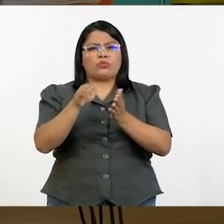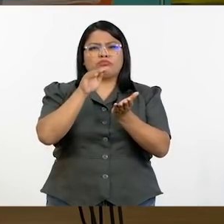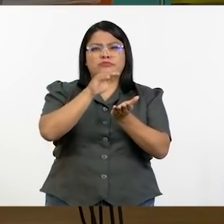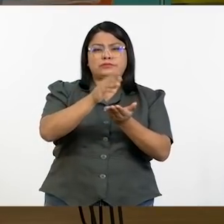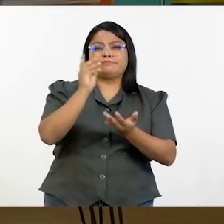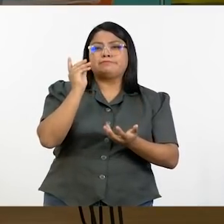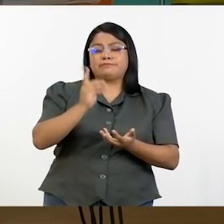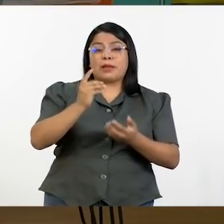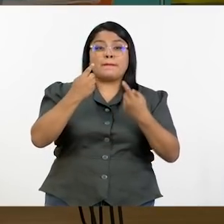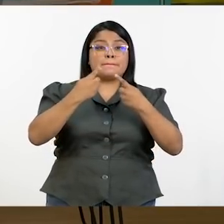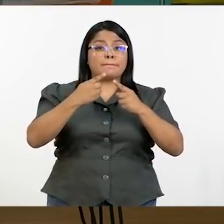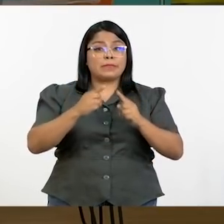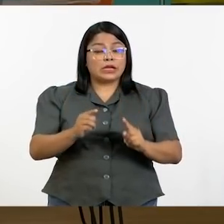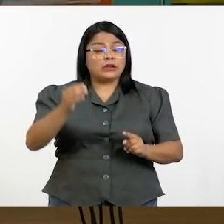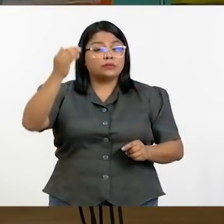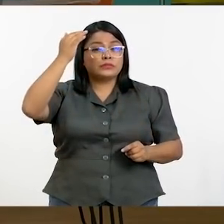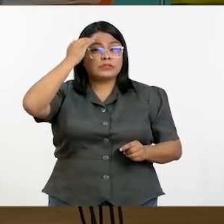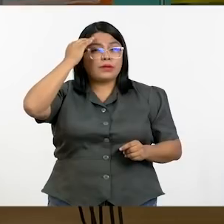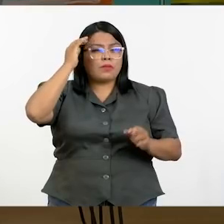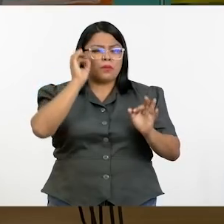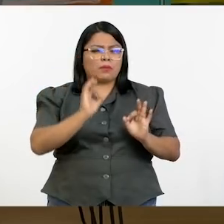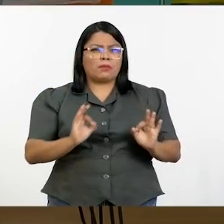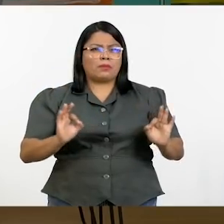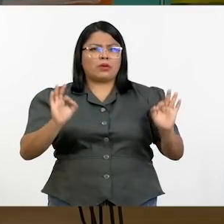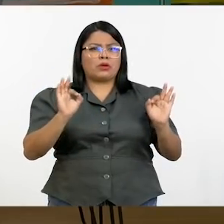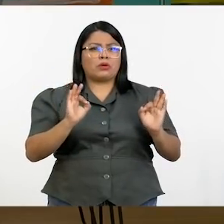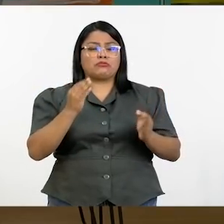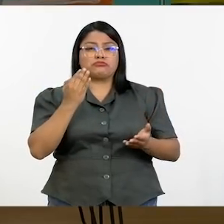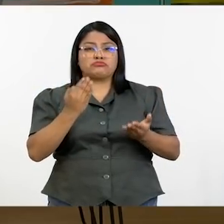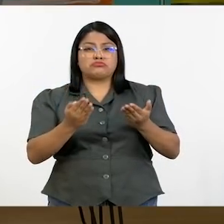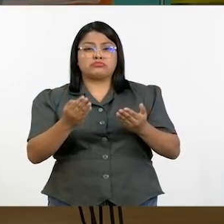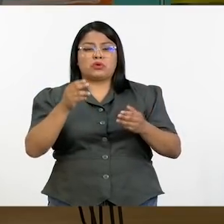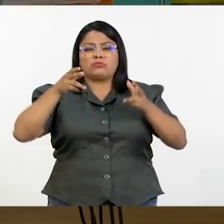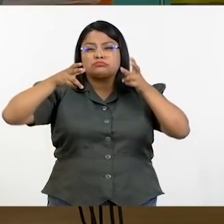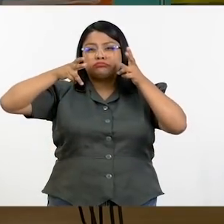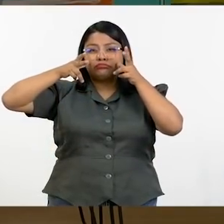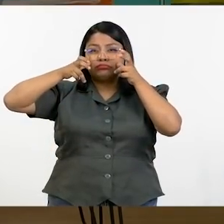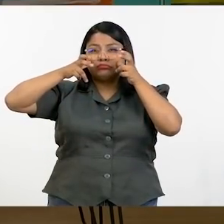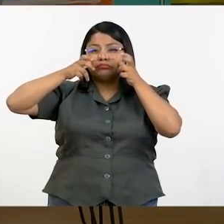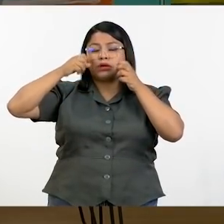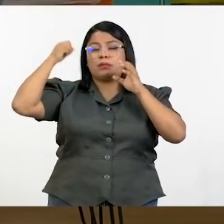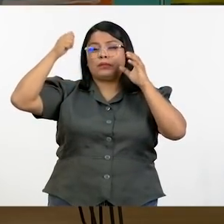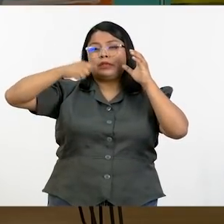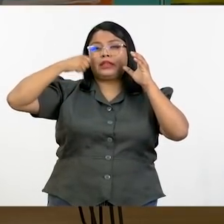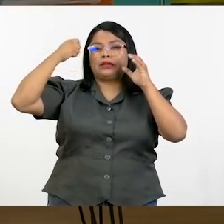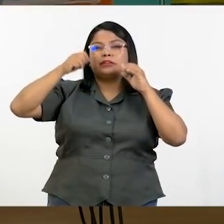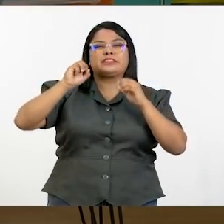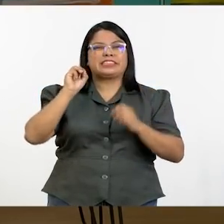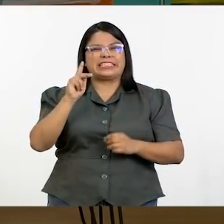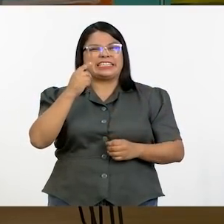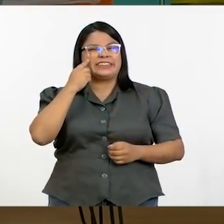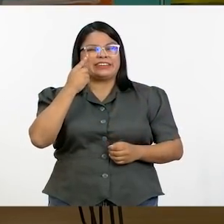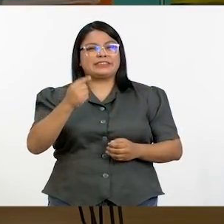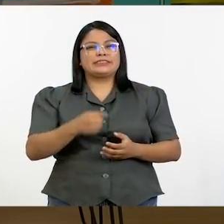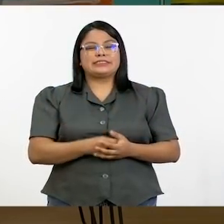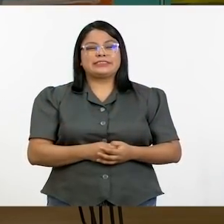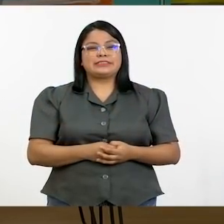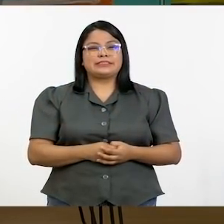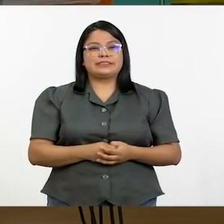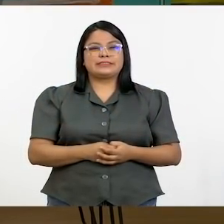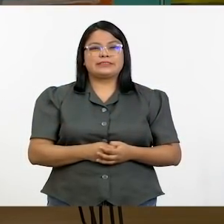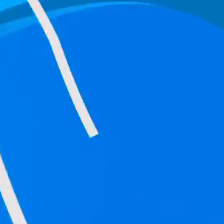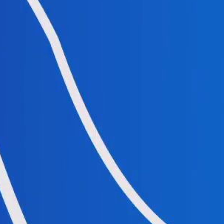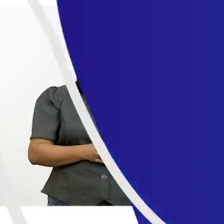toda la unidad didáctica. Pero para que conozcamos mejor esto, ¿qué te parece si observamos el siguiente video? Ok, prestemos